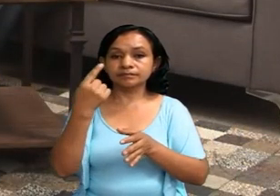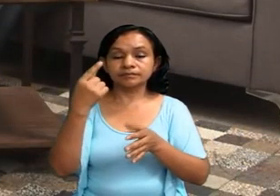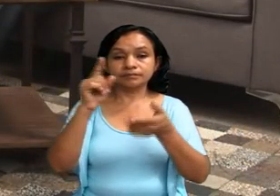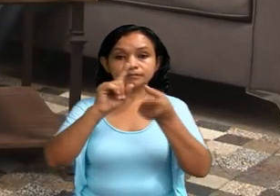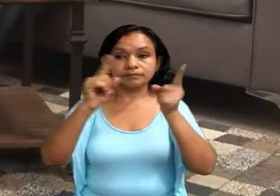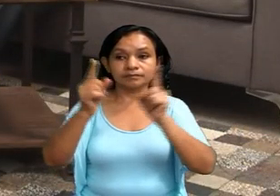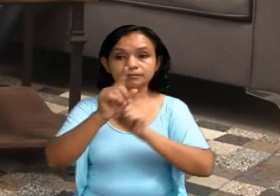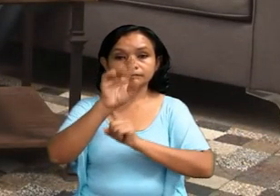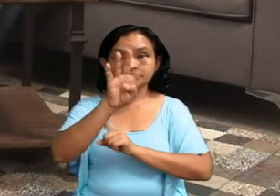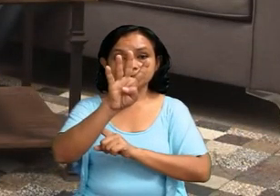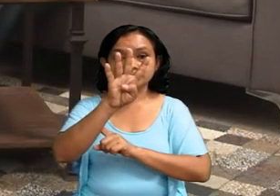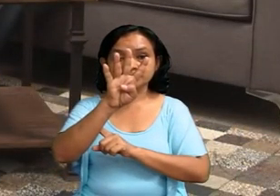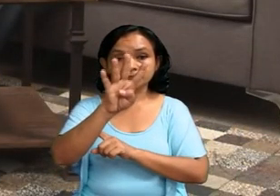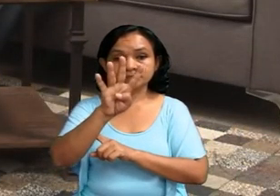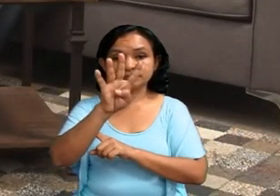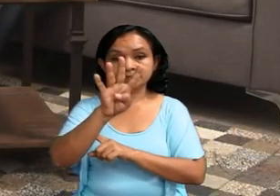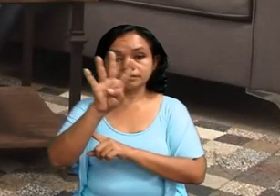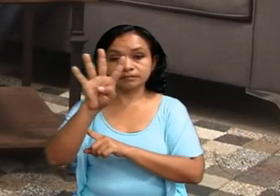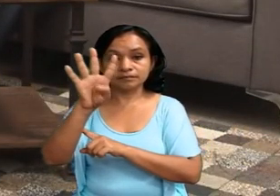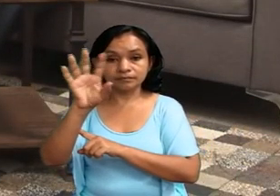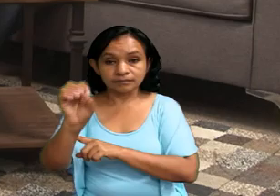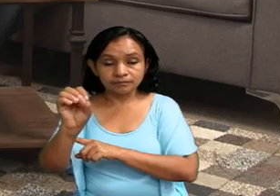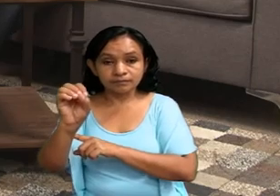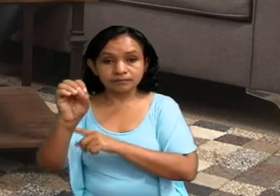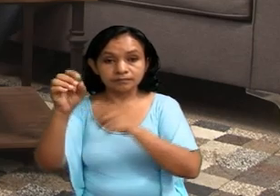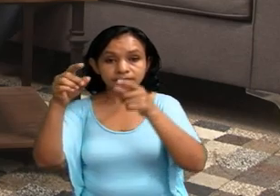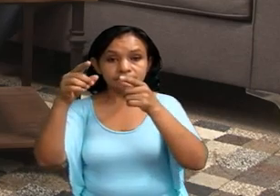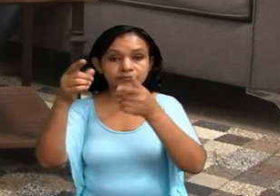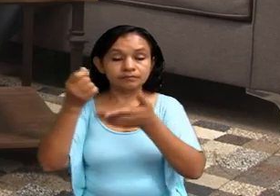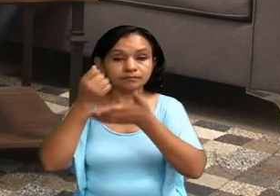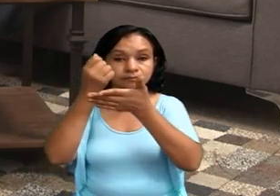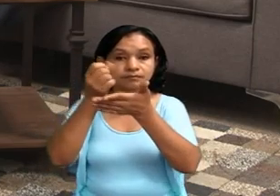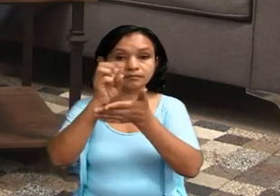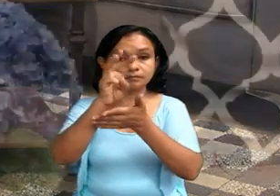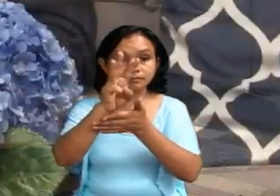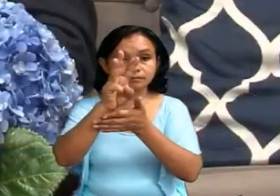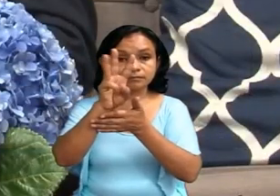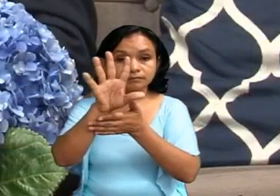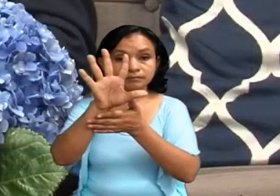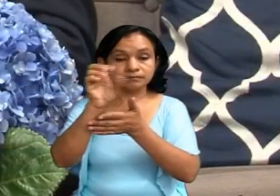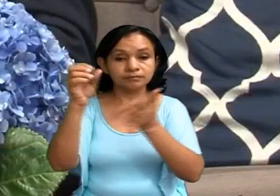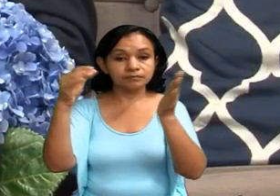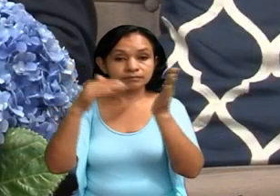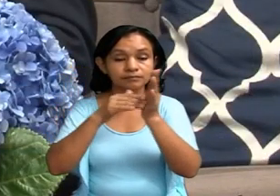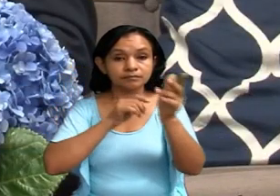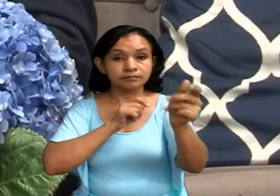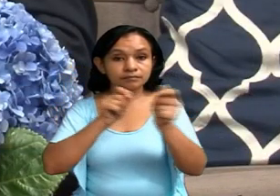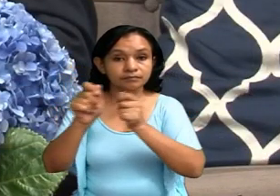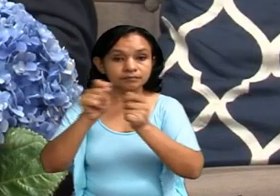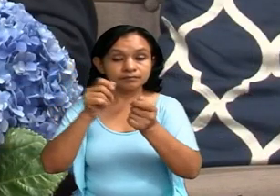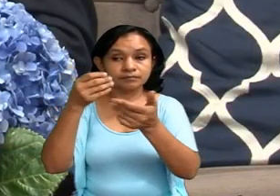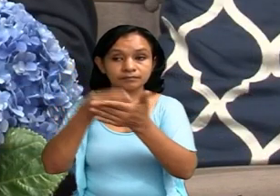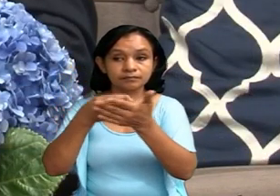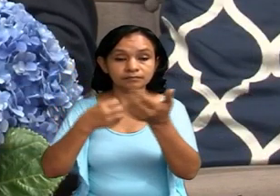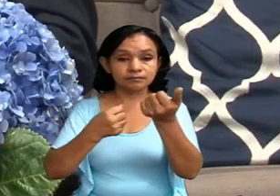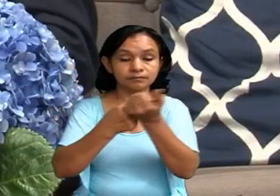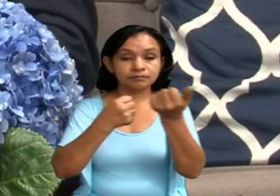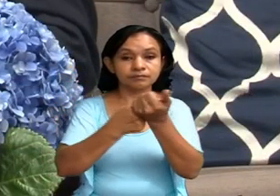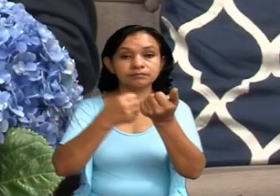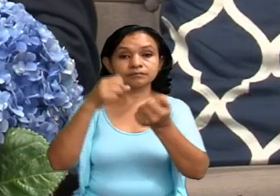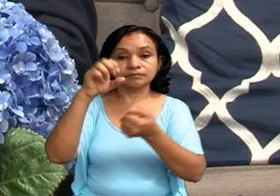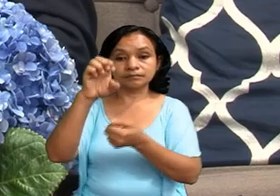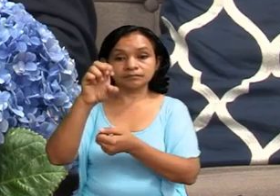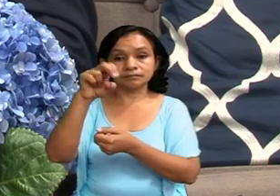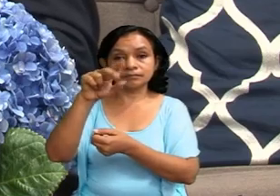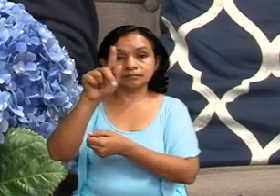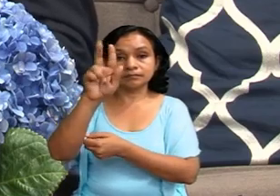Son 440 paneles. Hemos hecho una inversión de más de $350,000 también con apoyo de Enatrel,